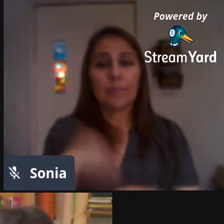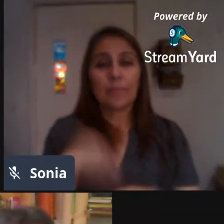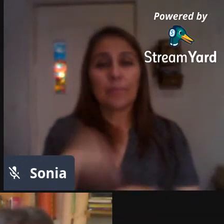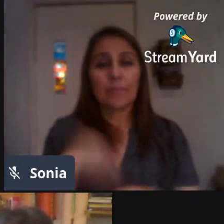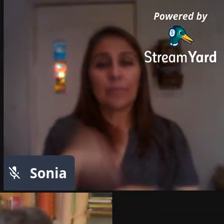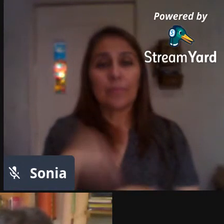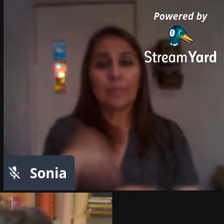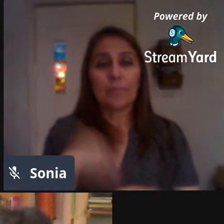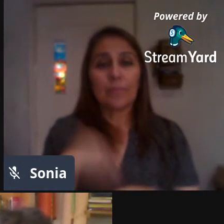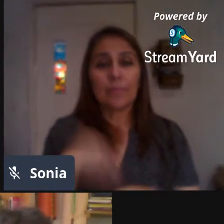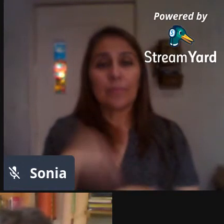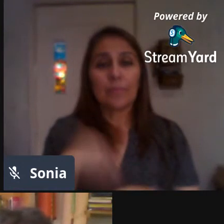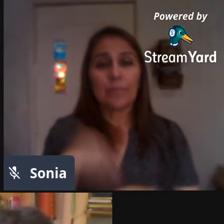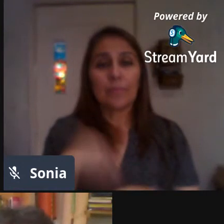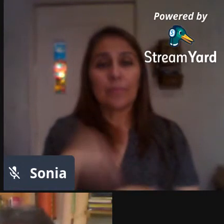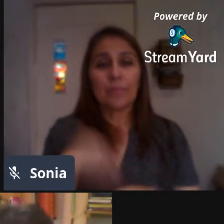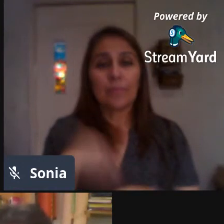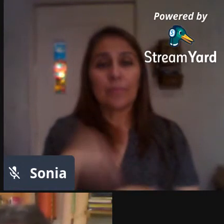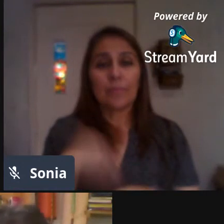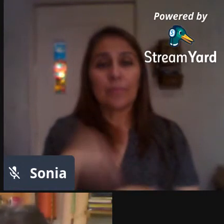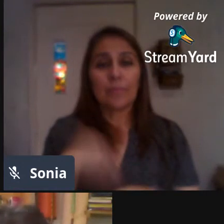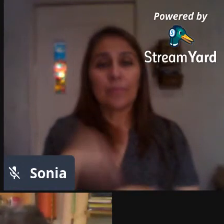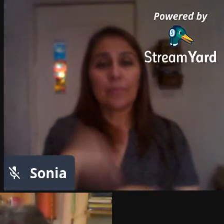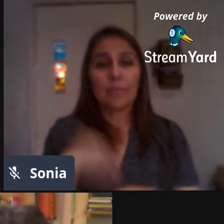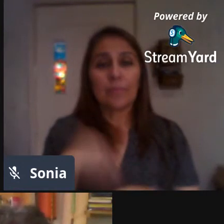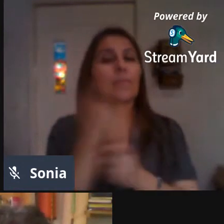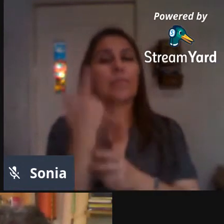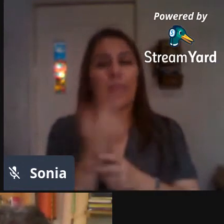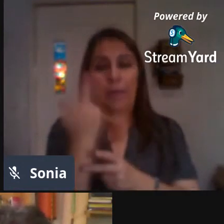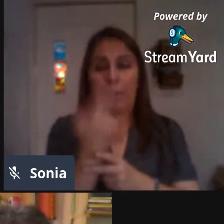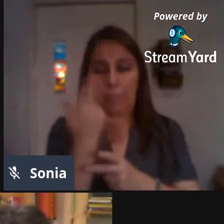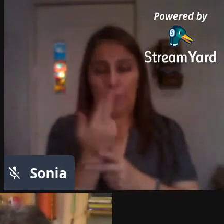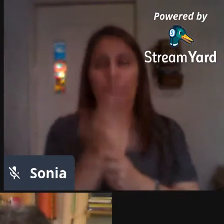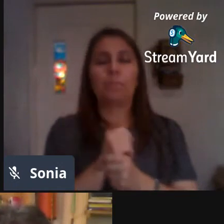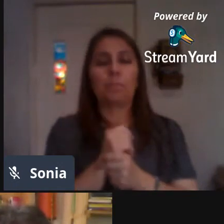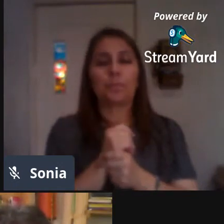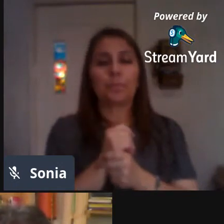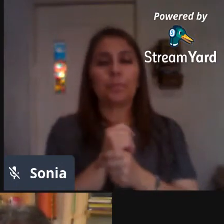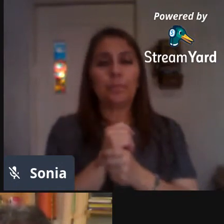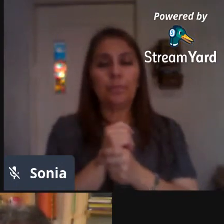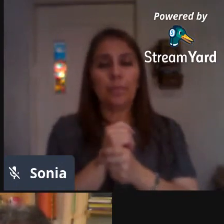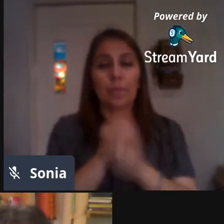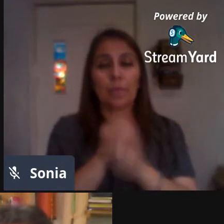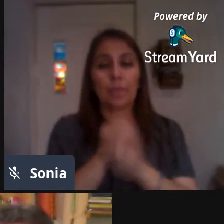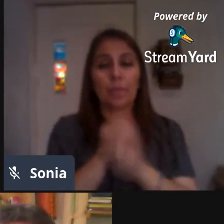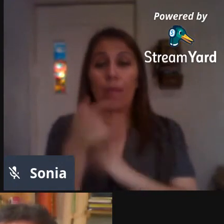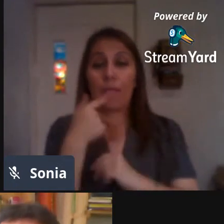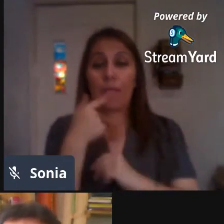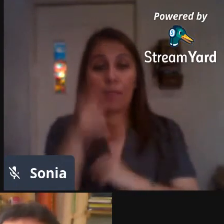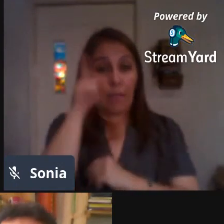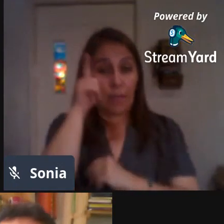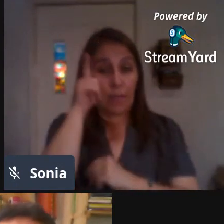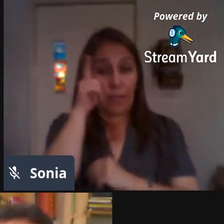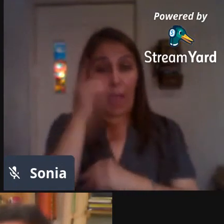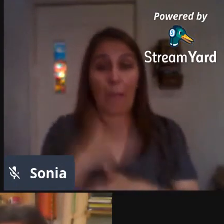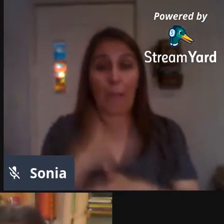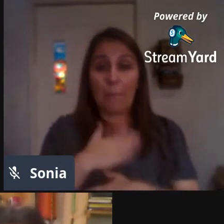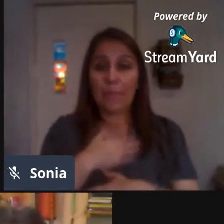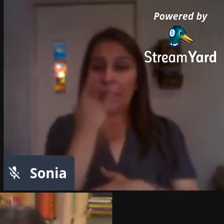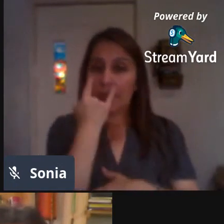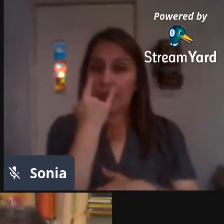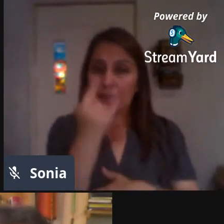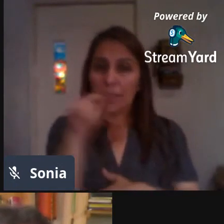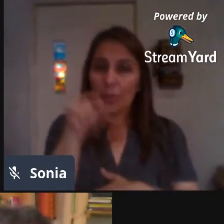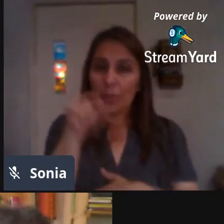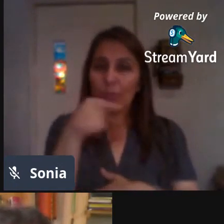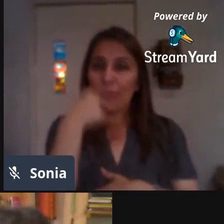entonces le decía a fer que a mí algo muy interesante que me parece lo que él dice es esa voz narrativa esa voz